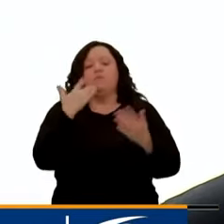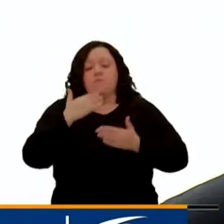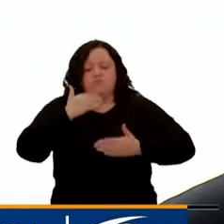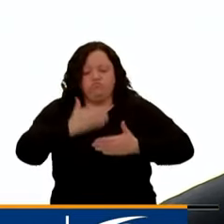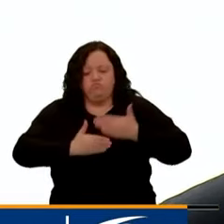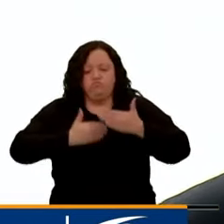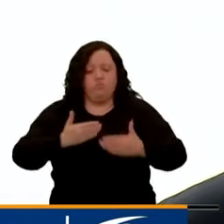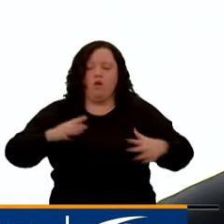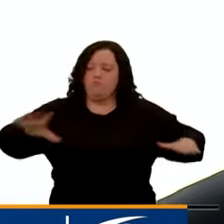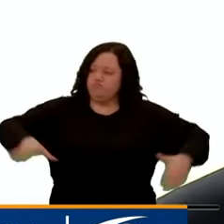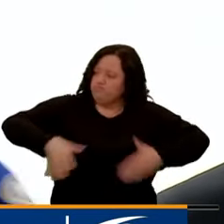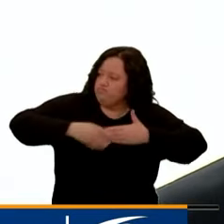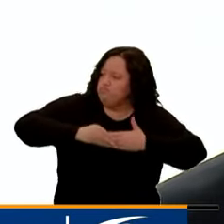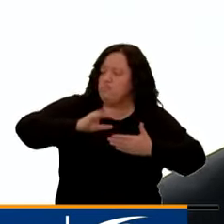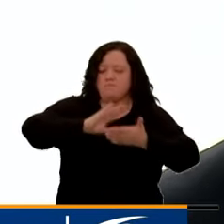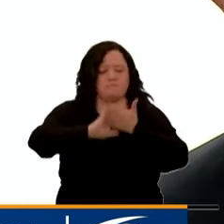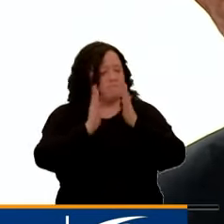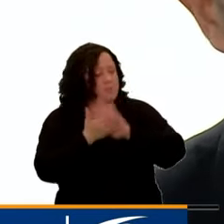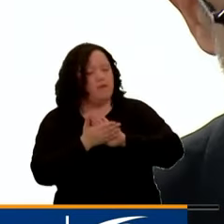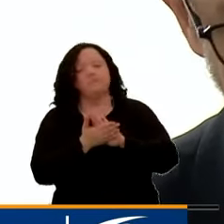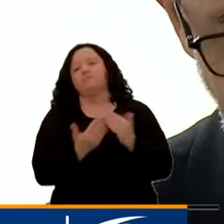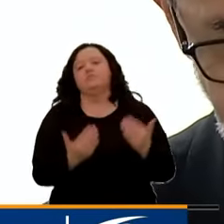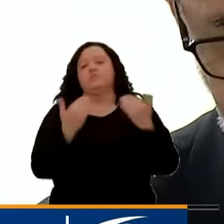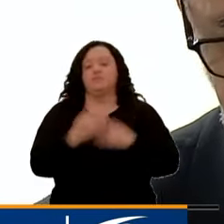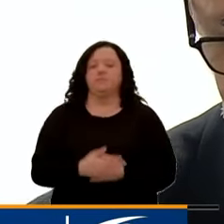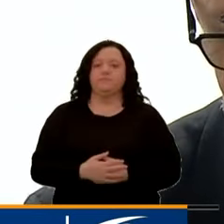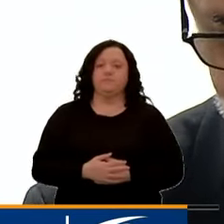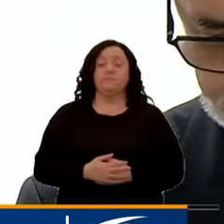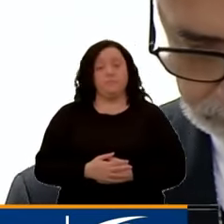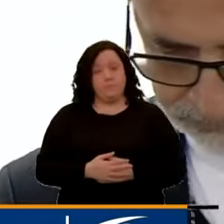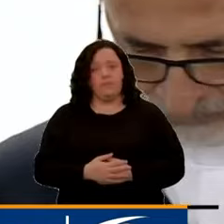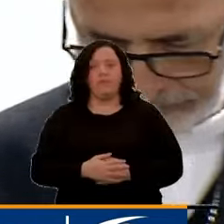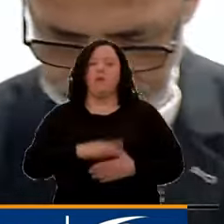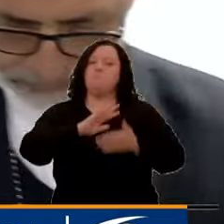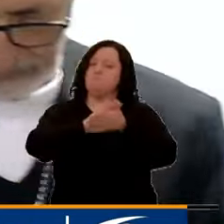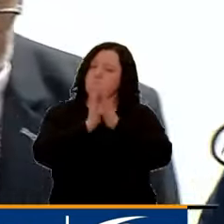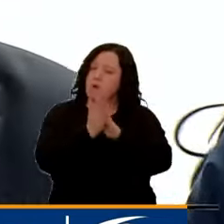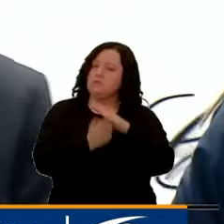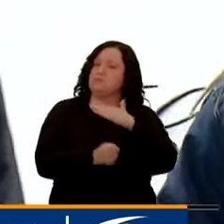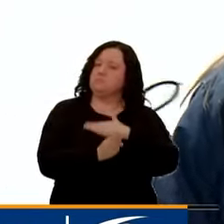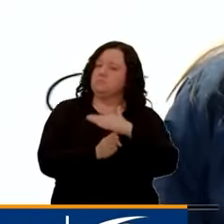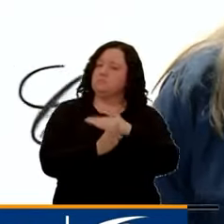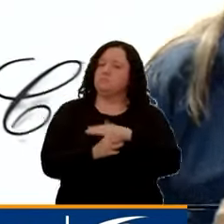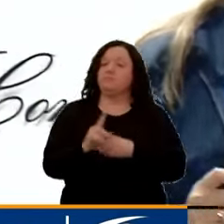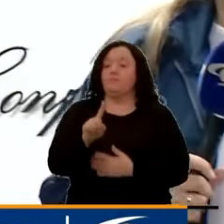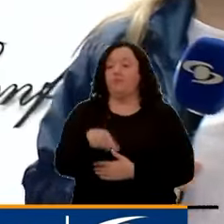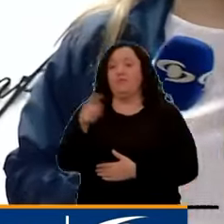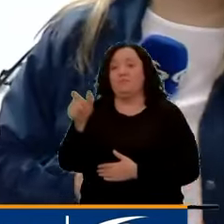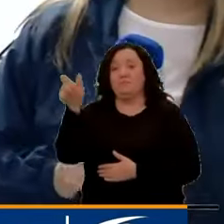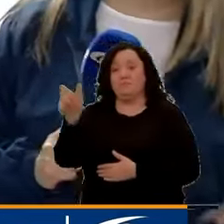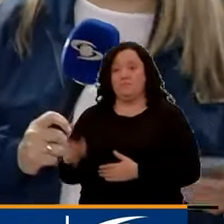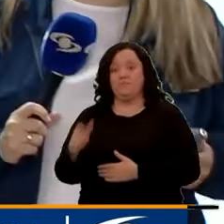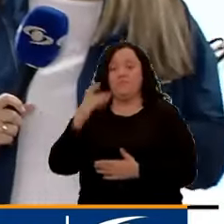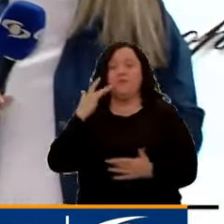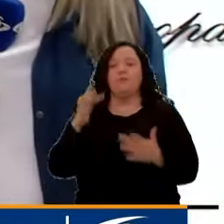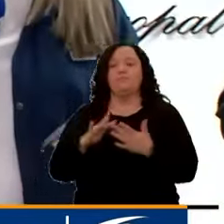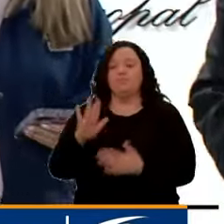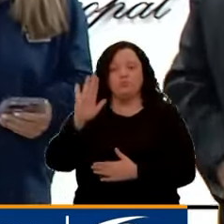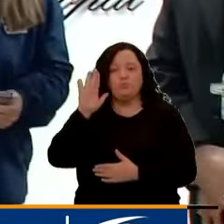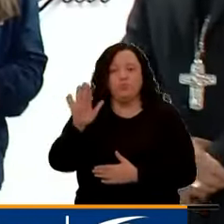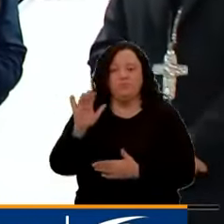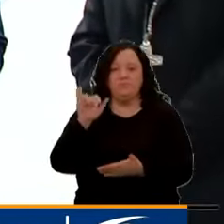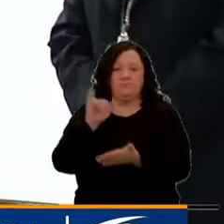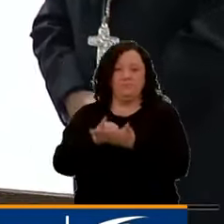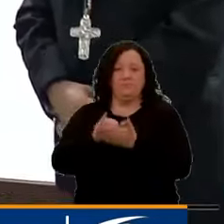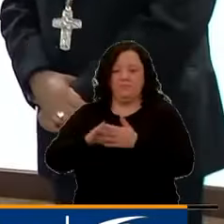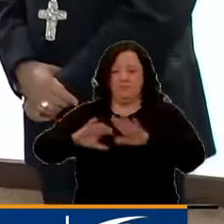de reconciliación y de paz. Seguir con el tema de la paz. Y otra de las personas que va a estar en cabeza de esta directiva